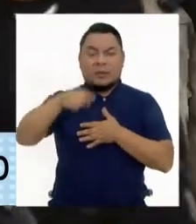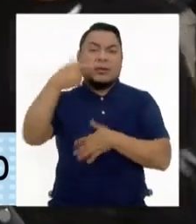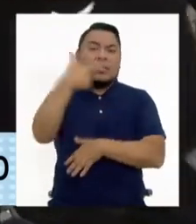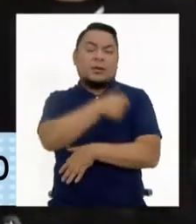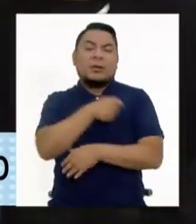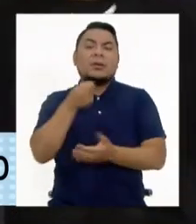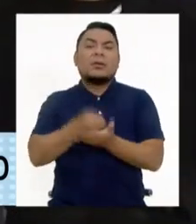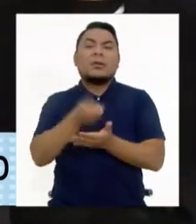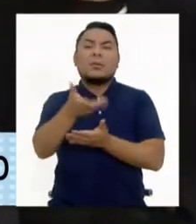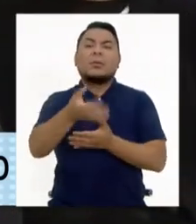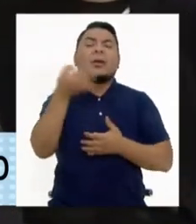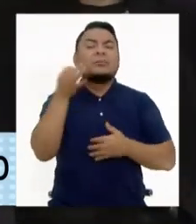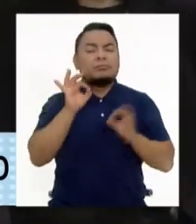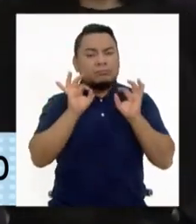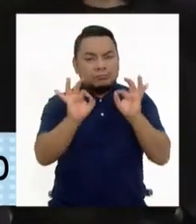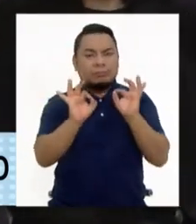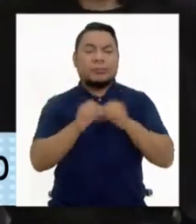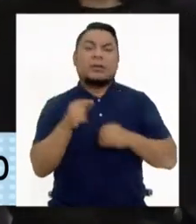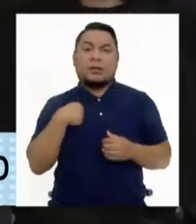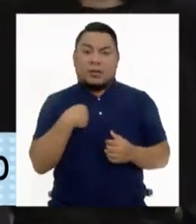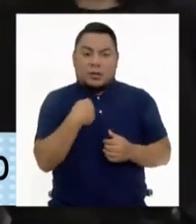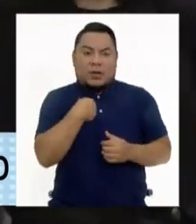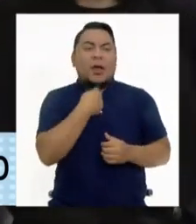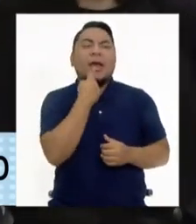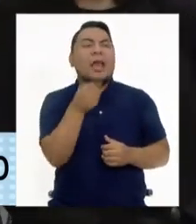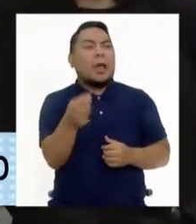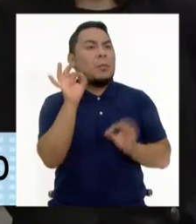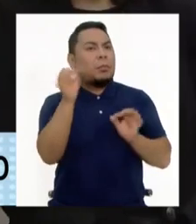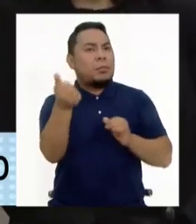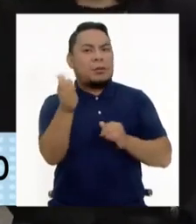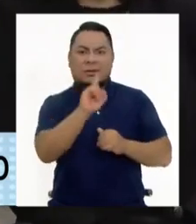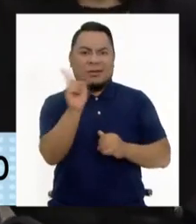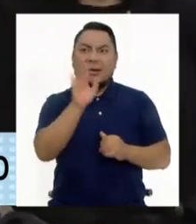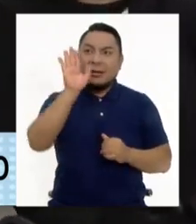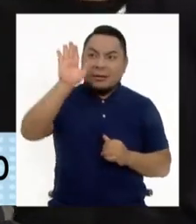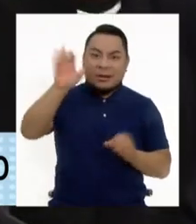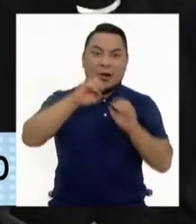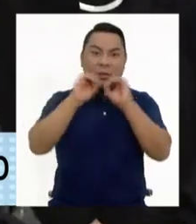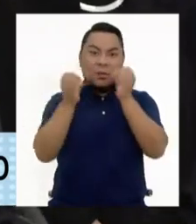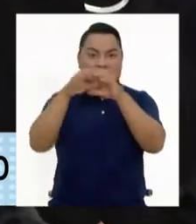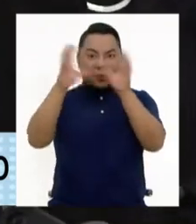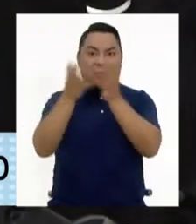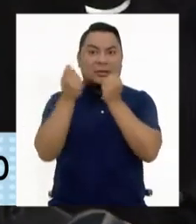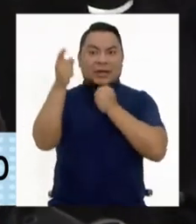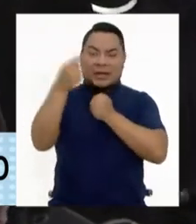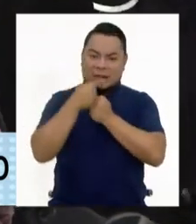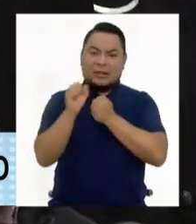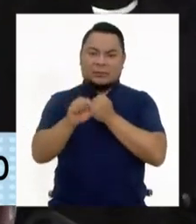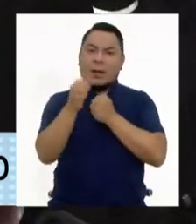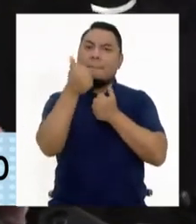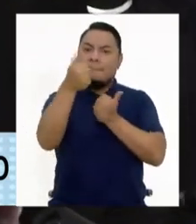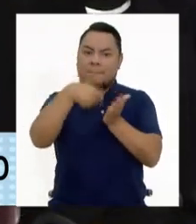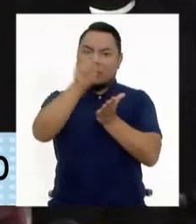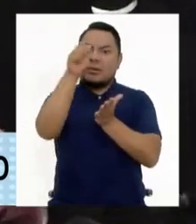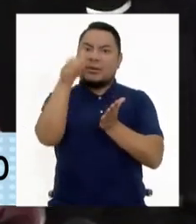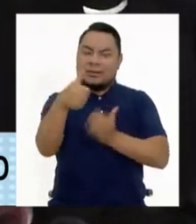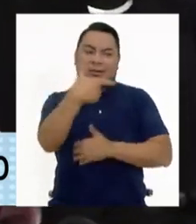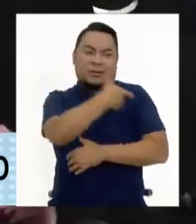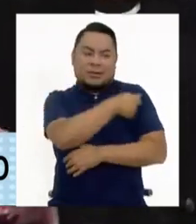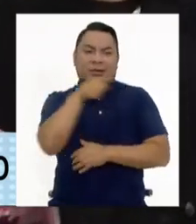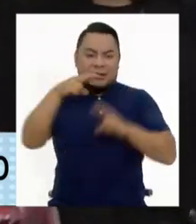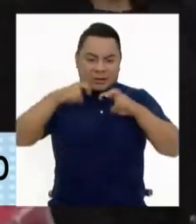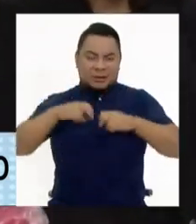vacunas efectivas y eso no lo decimos nosotros, eso lo dice la Organización Mundial de la Salud y diversos